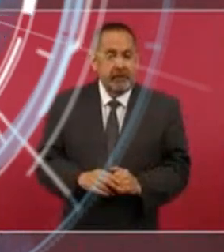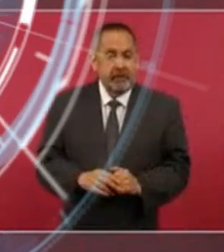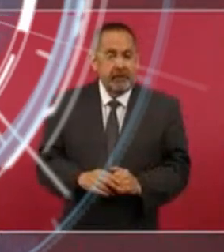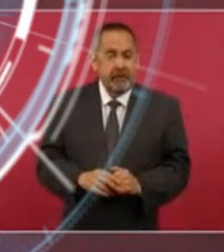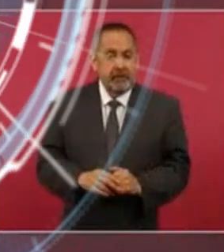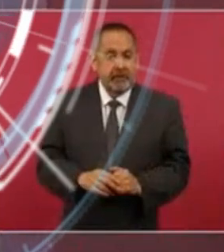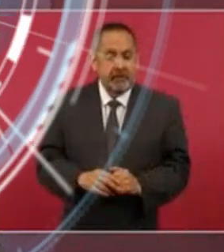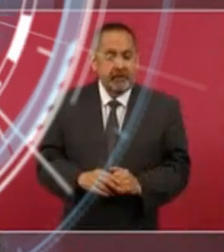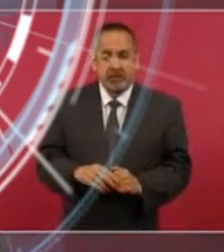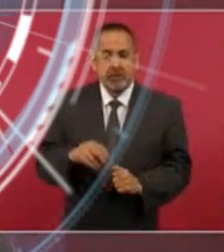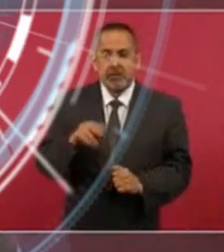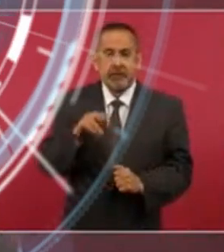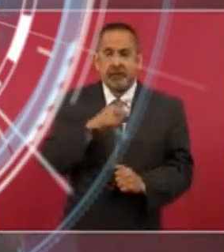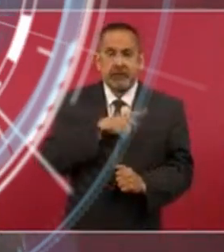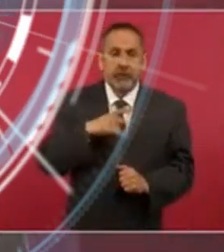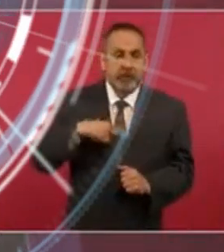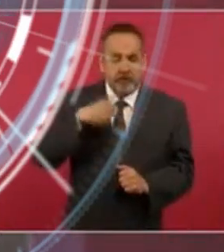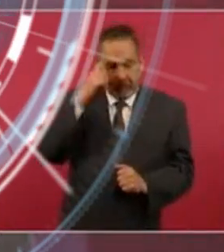equiparar.